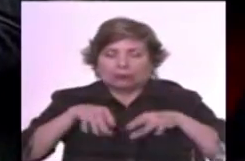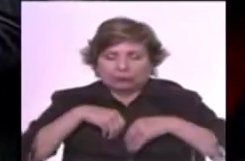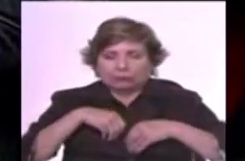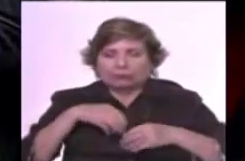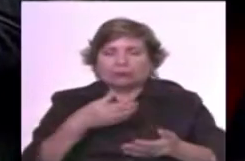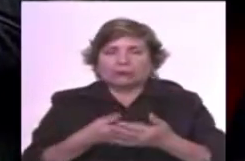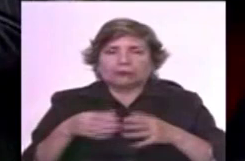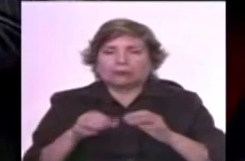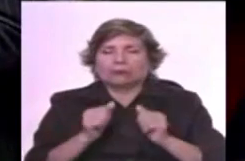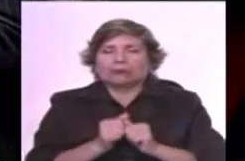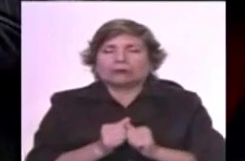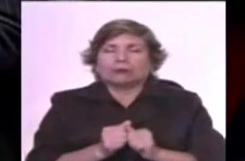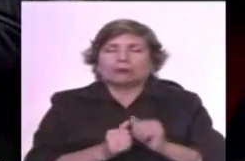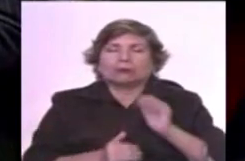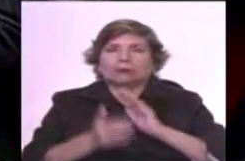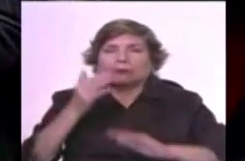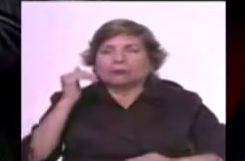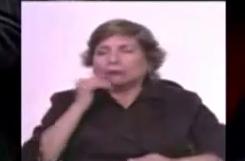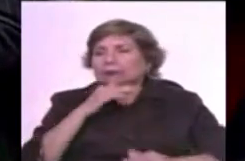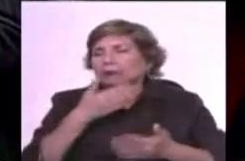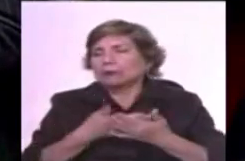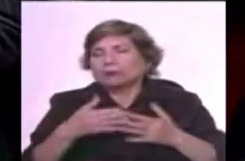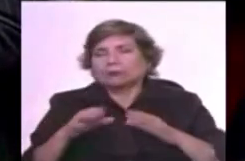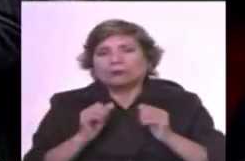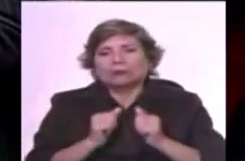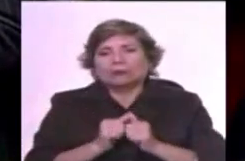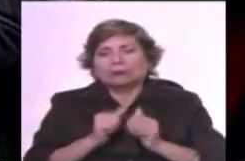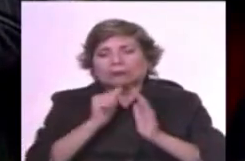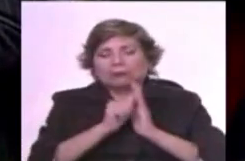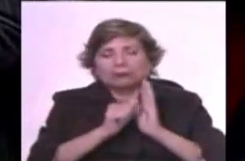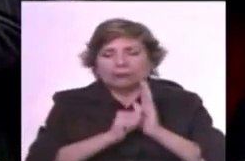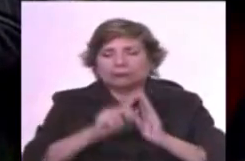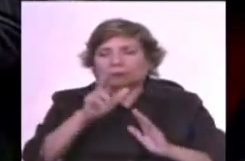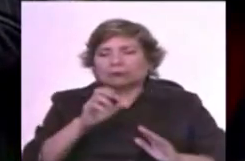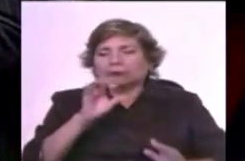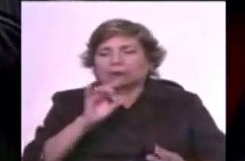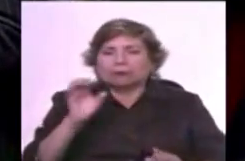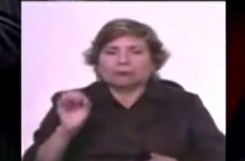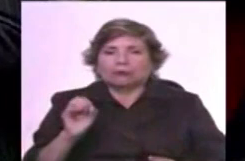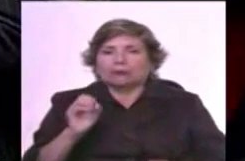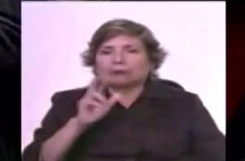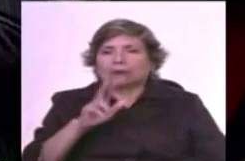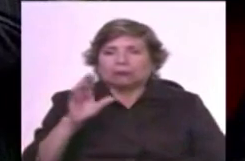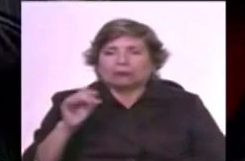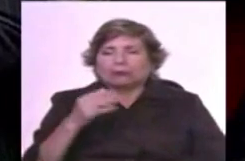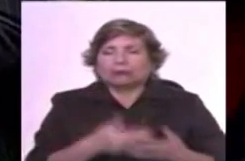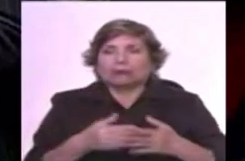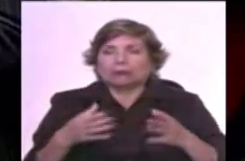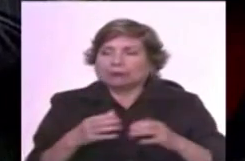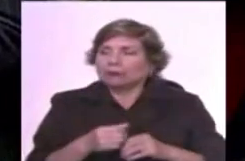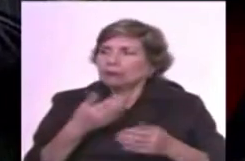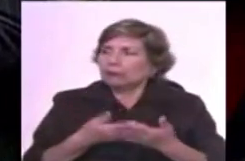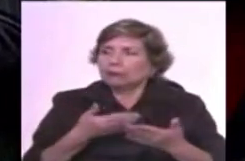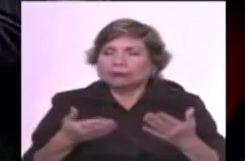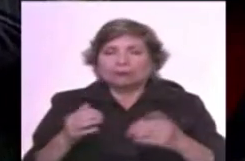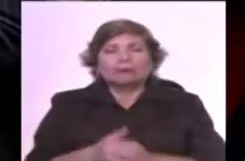Sin embargo, hay congresistas que están solicitando que ella acuda hoy, que venga inmediatamente durante la tarde